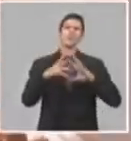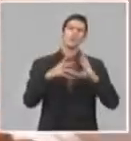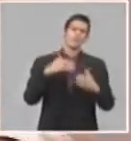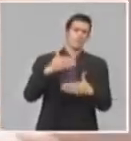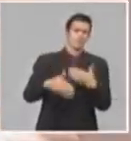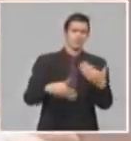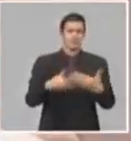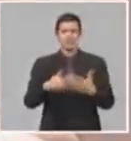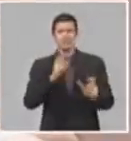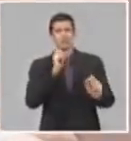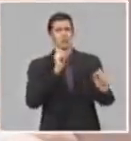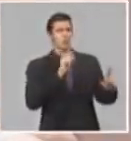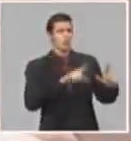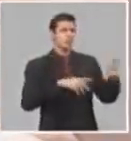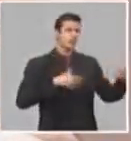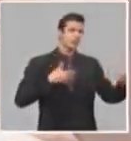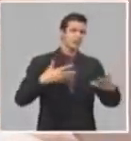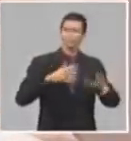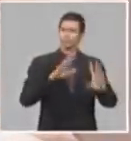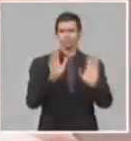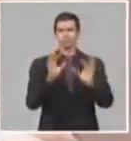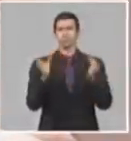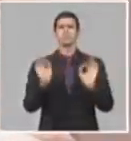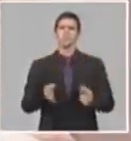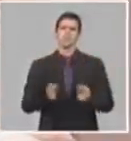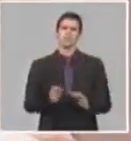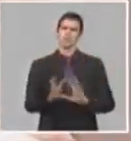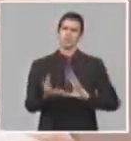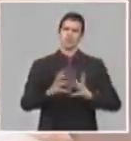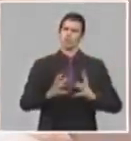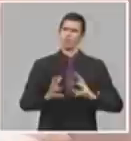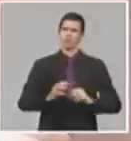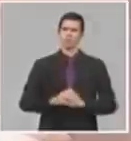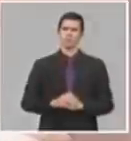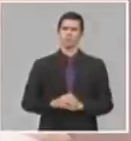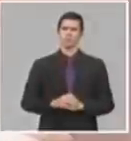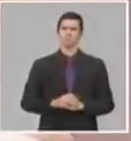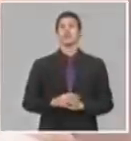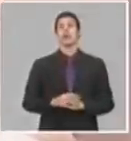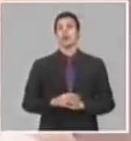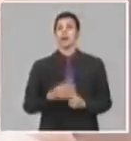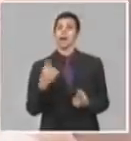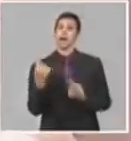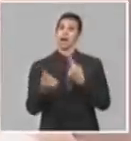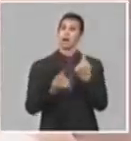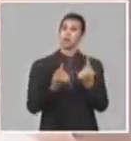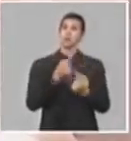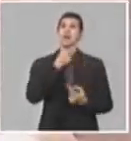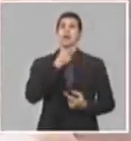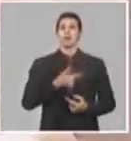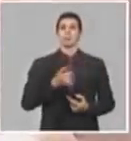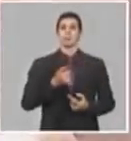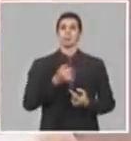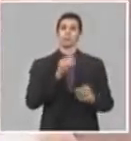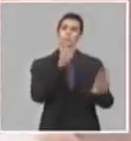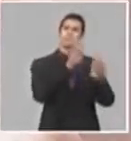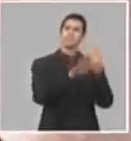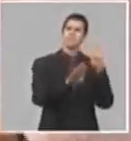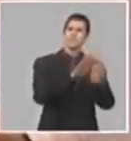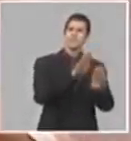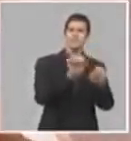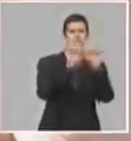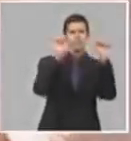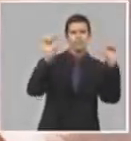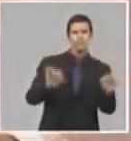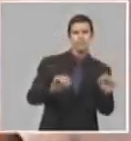el mismo tratamiento. Y las empresas que están autorizadas, las cadenas de tiendas, van a brindar